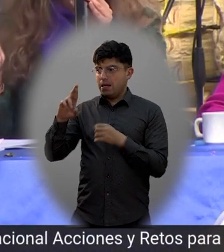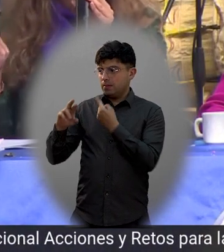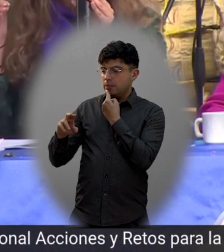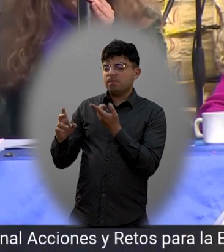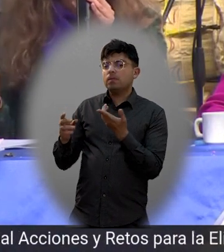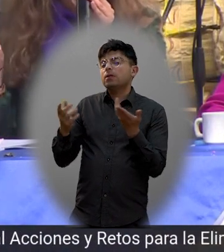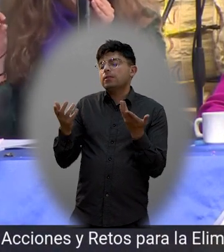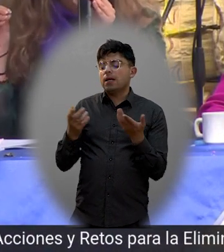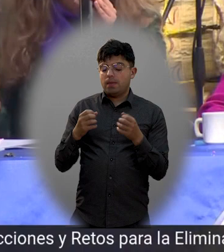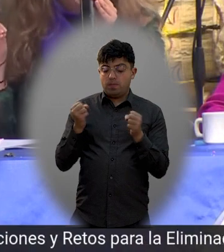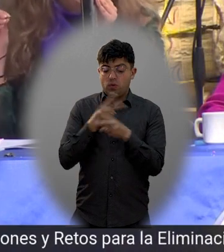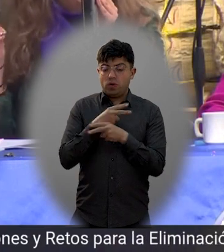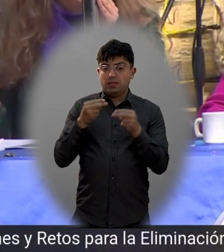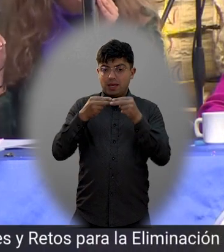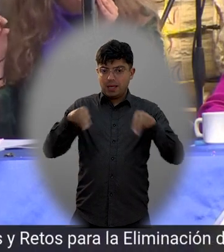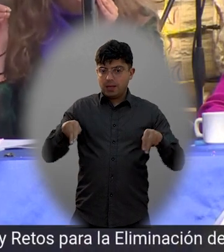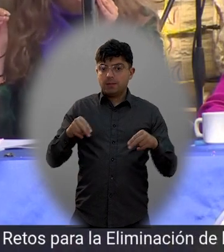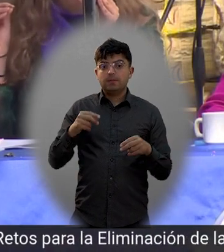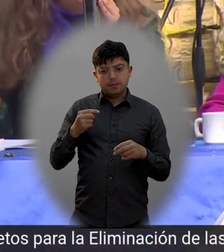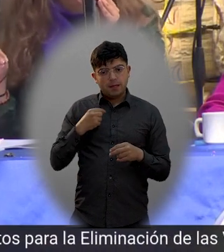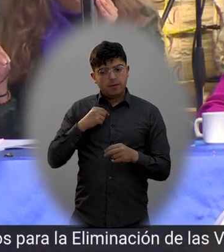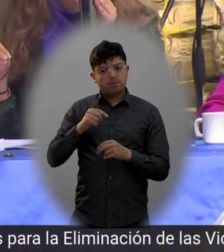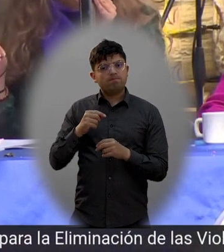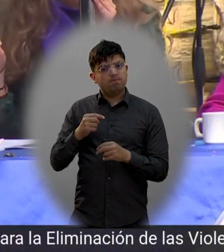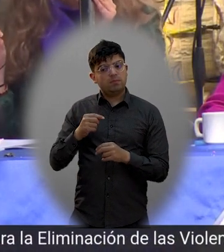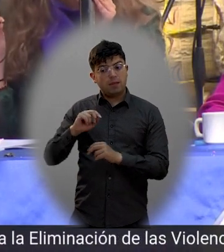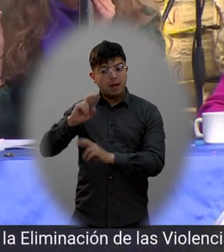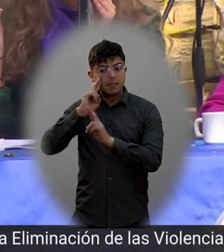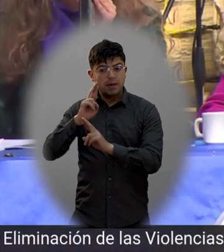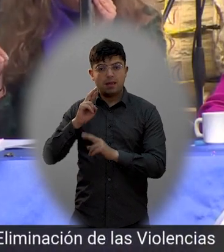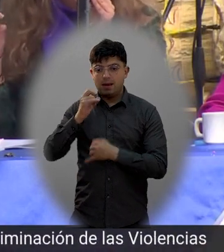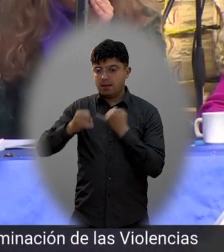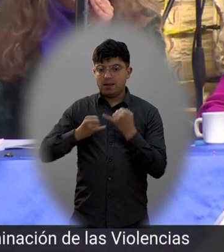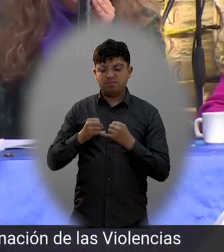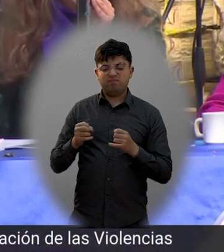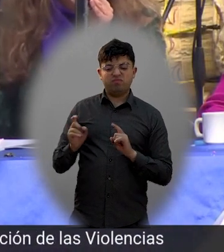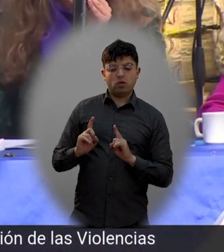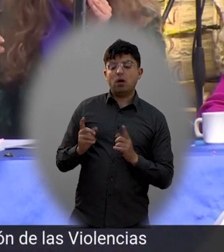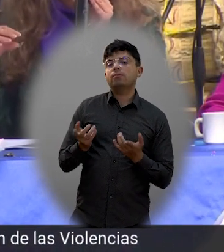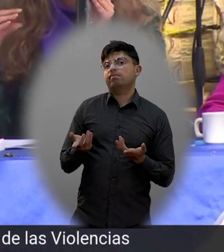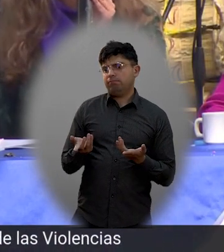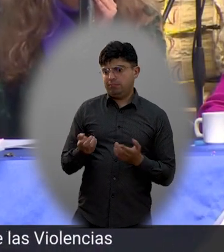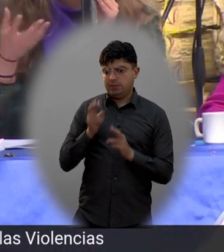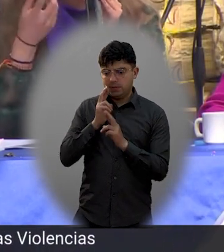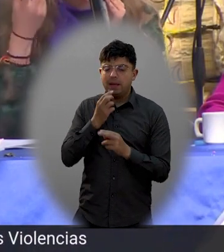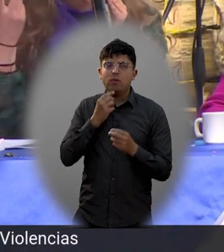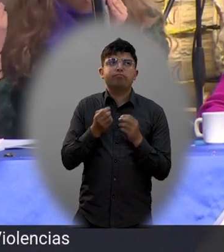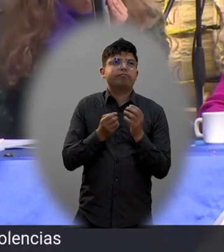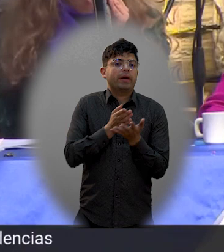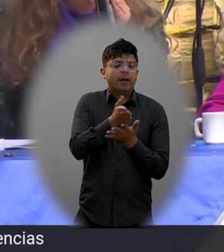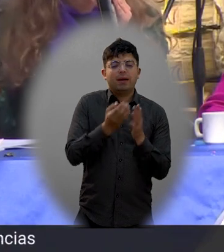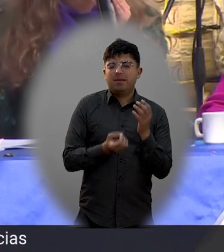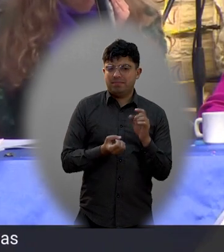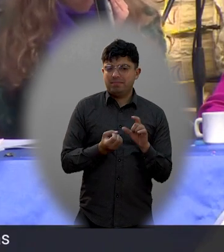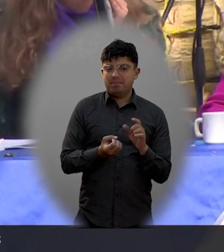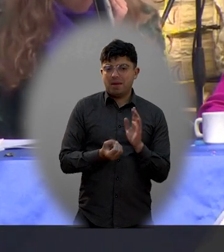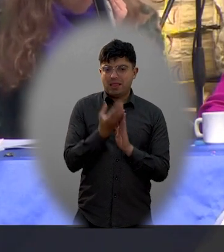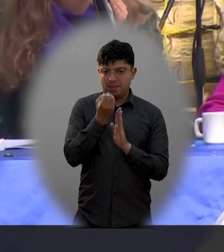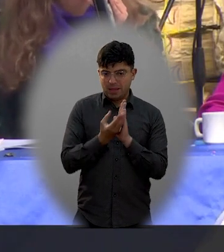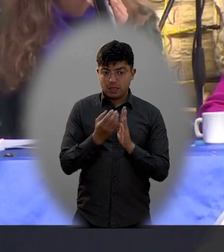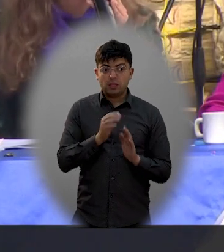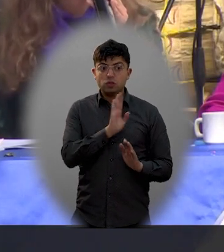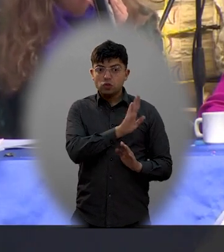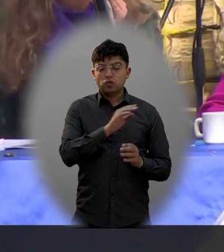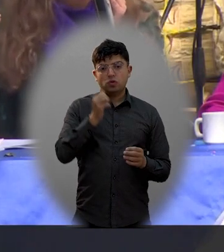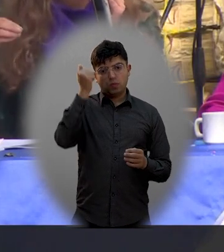violencia basada en género el no respetar las identidades. Porque es que vemos que en carreras como matemáticas, que me lo contaba una compañera, los